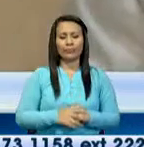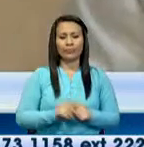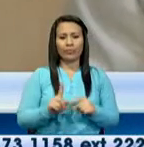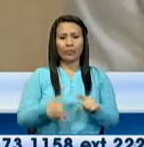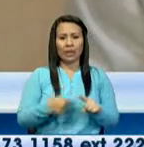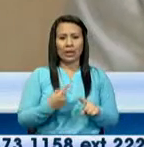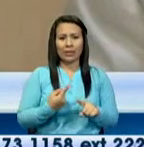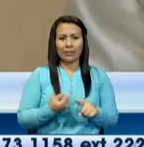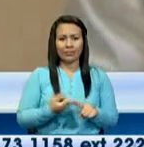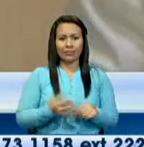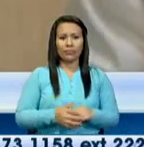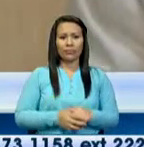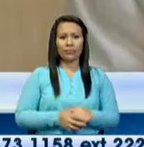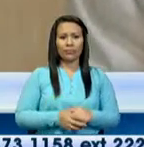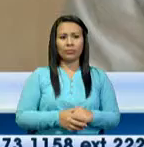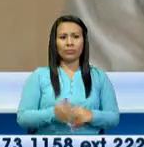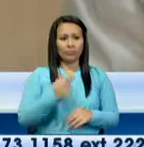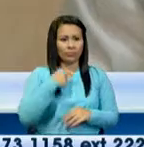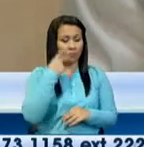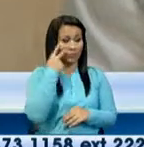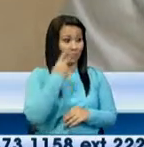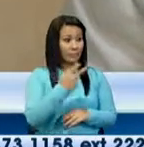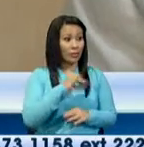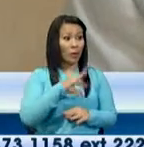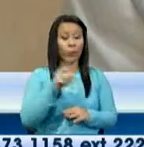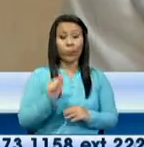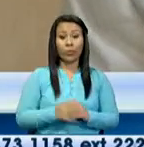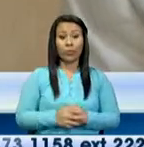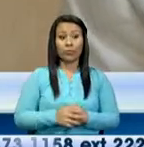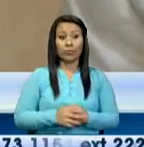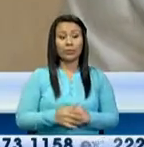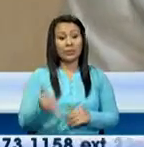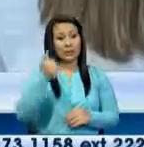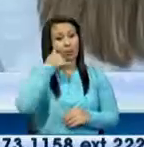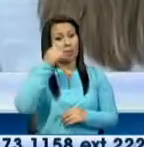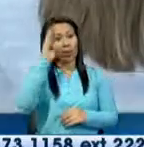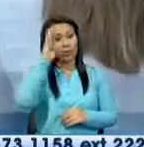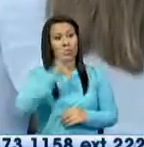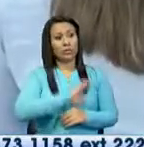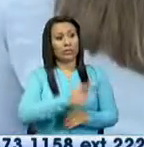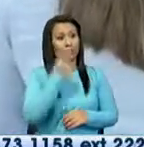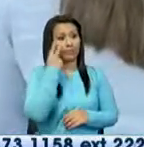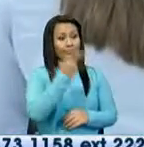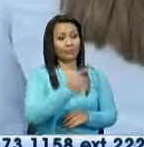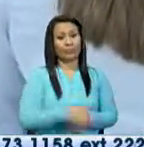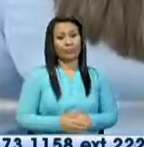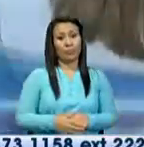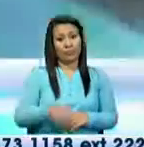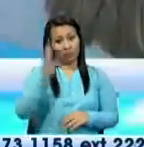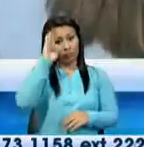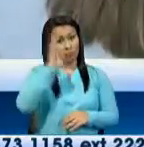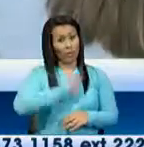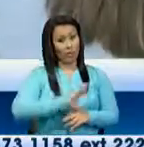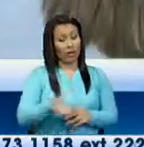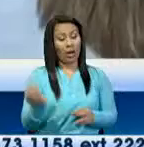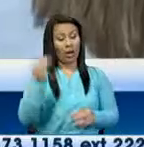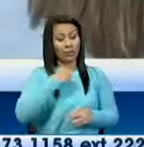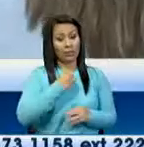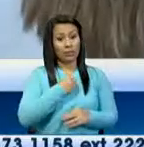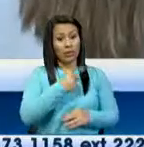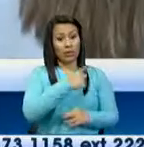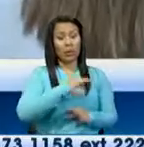había percatado del hurto de esta medicina, llamó a la policía. El delito de hurto está tipificado en el